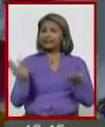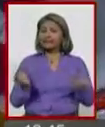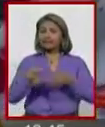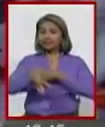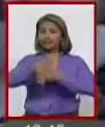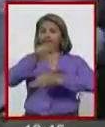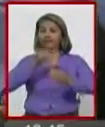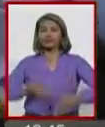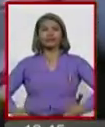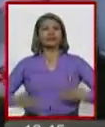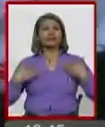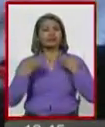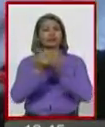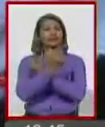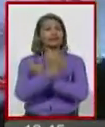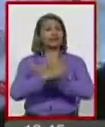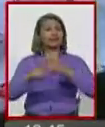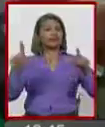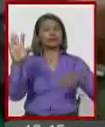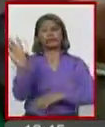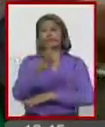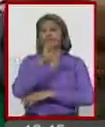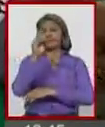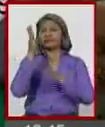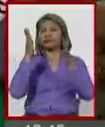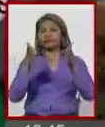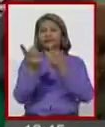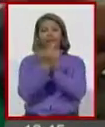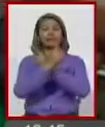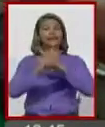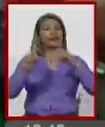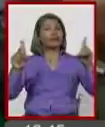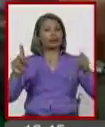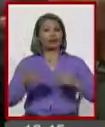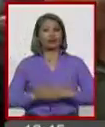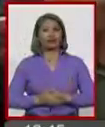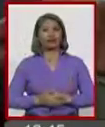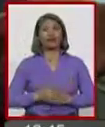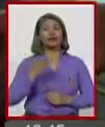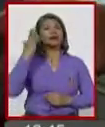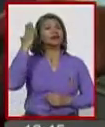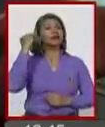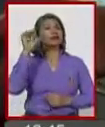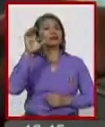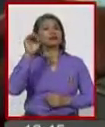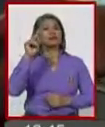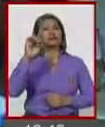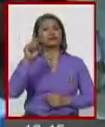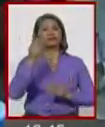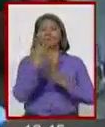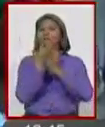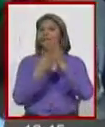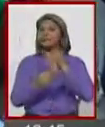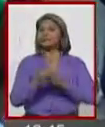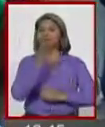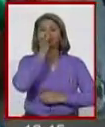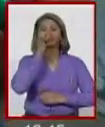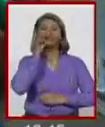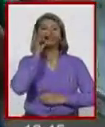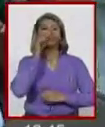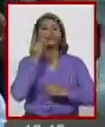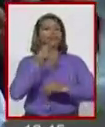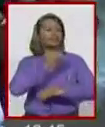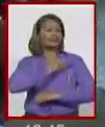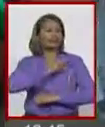nuestra vida por la libertad del pueblo boliviano, por la democracia, porque este código sea abrogado. Esta huelga ha servido